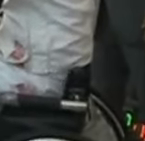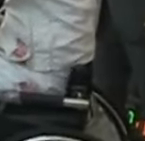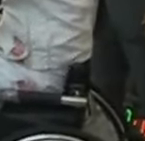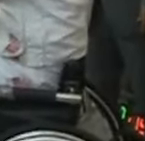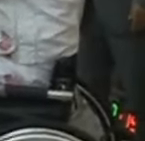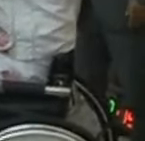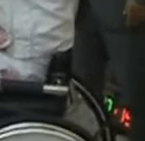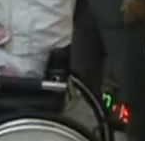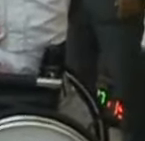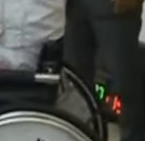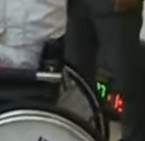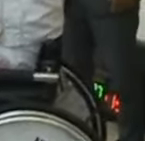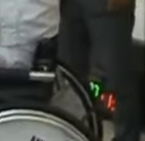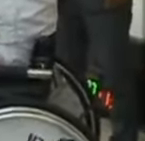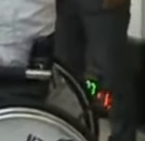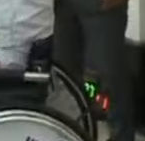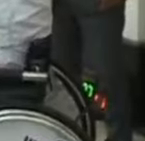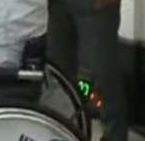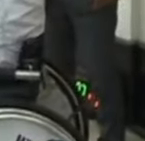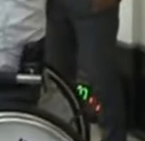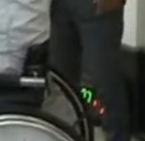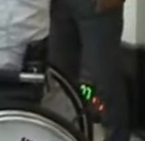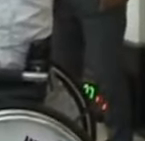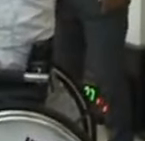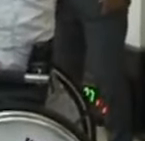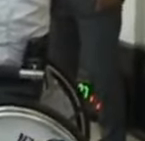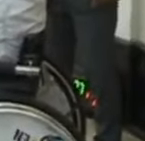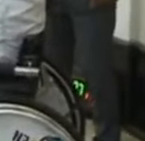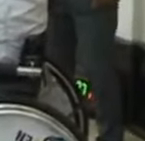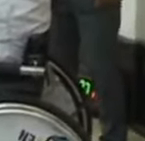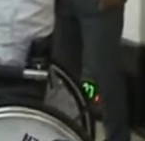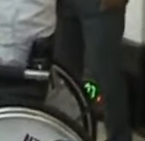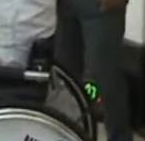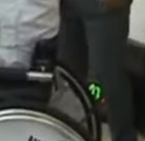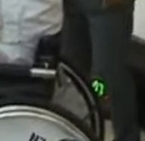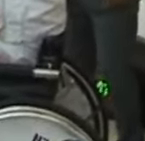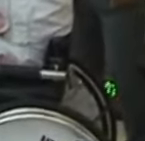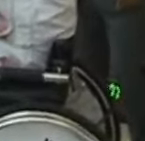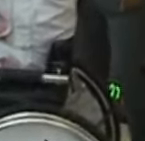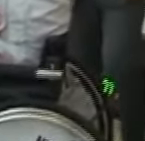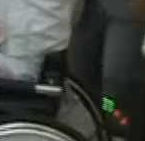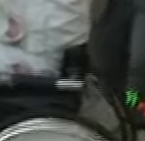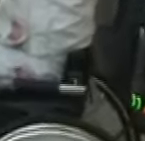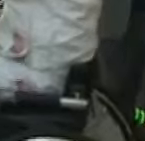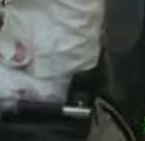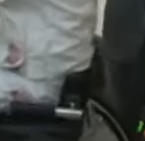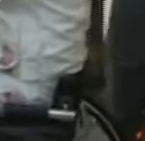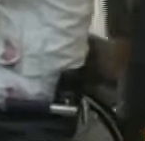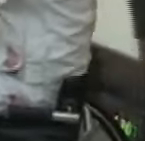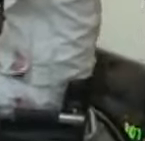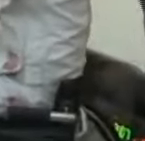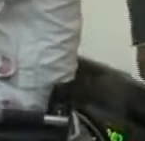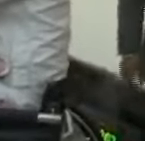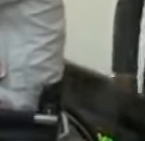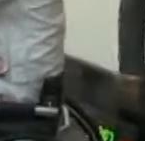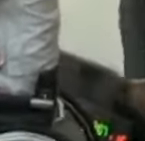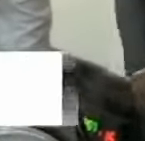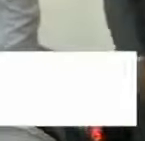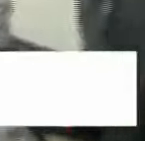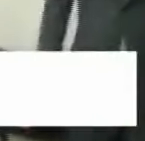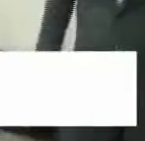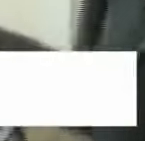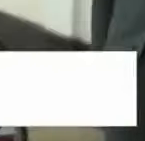y 236, numeral 15 de la Constitución de la República Bolivariana de